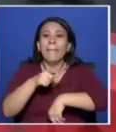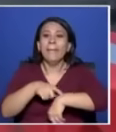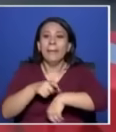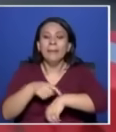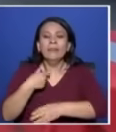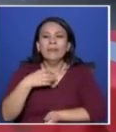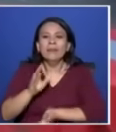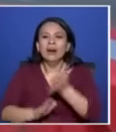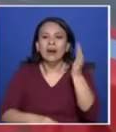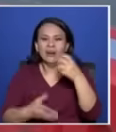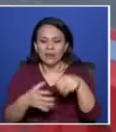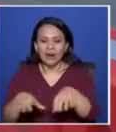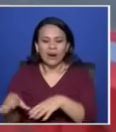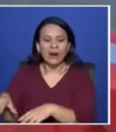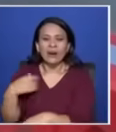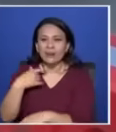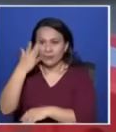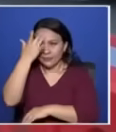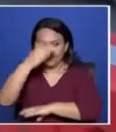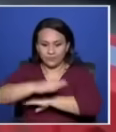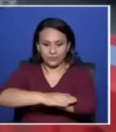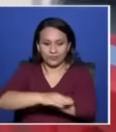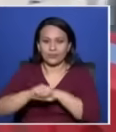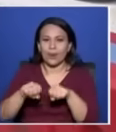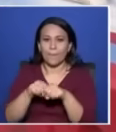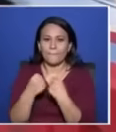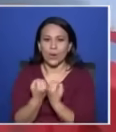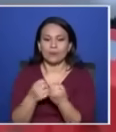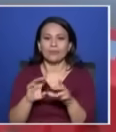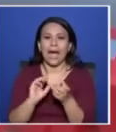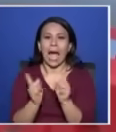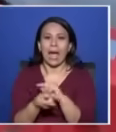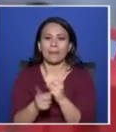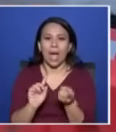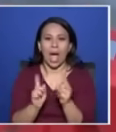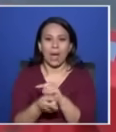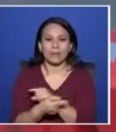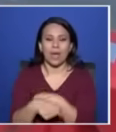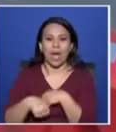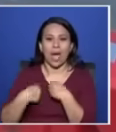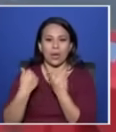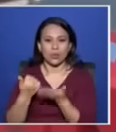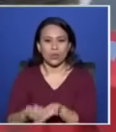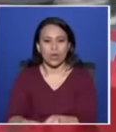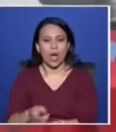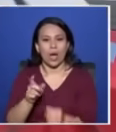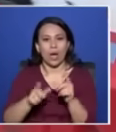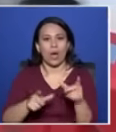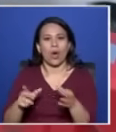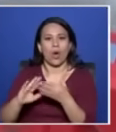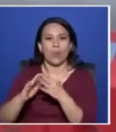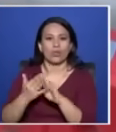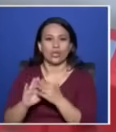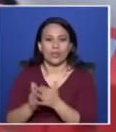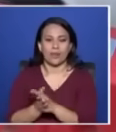diarias, porque las juntas de dilatación se están cambiando en los puentes en beneficio de la comunidad.